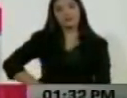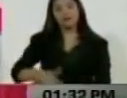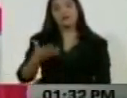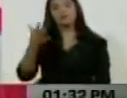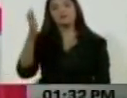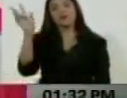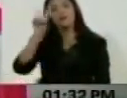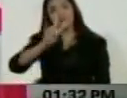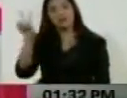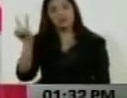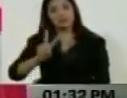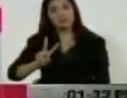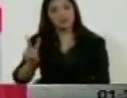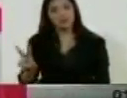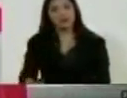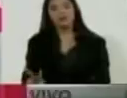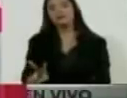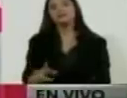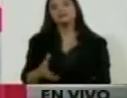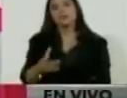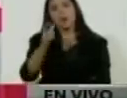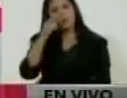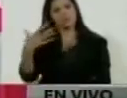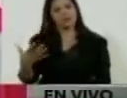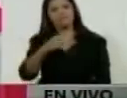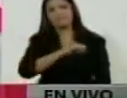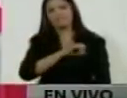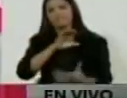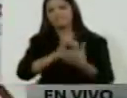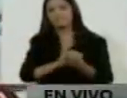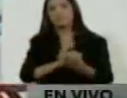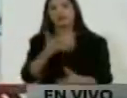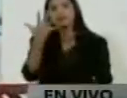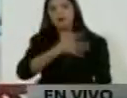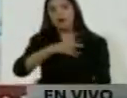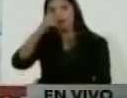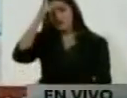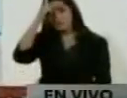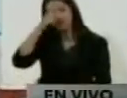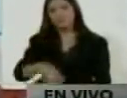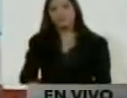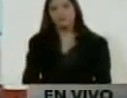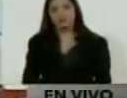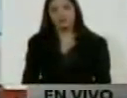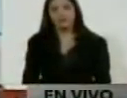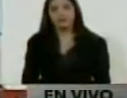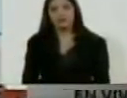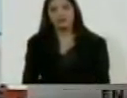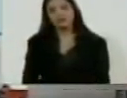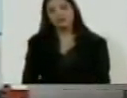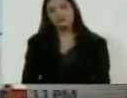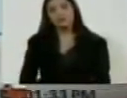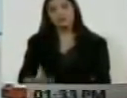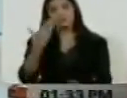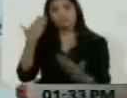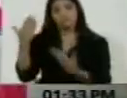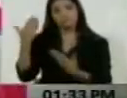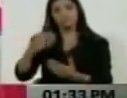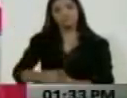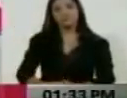de la República Bolivariana de Venezuela, compañero Tarek El Aissami. Salam aleikum.